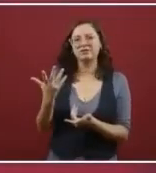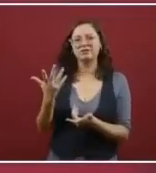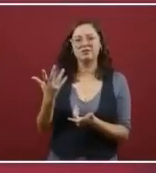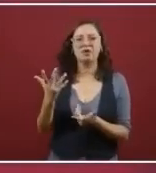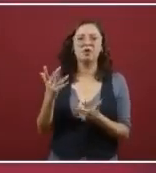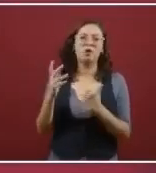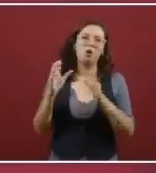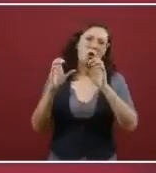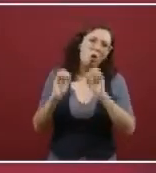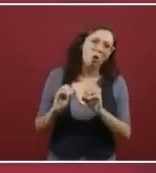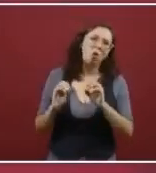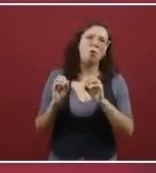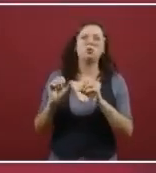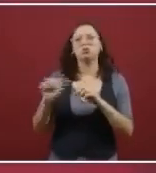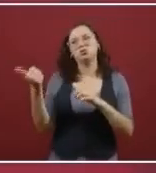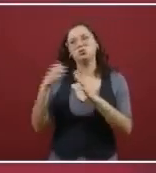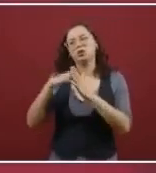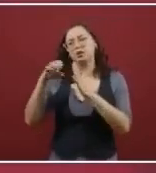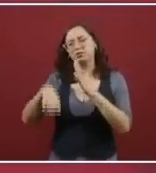cobertura